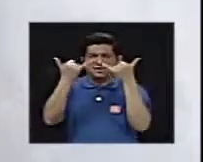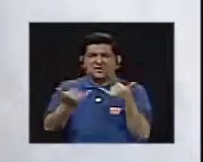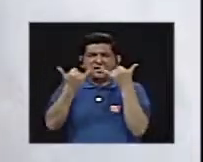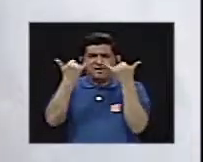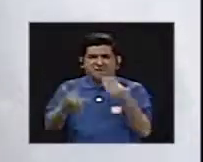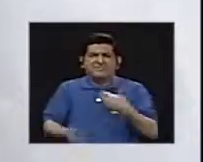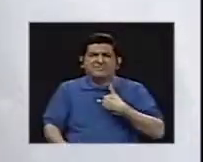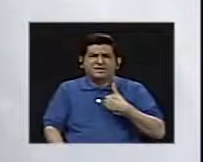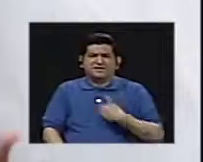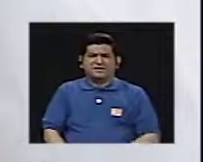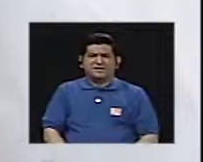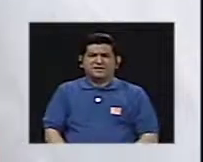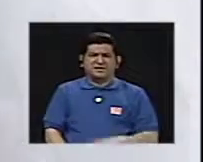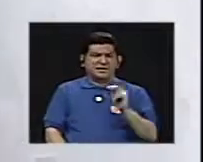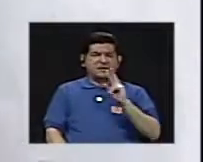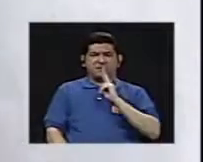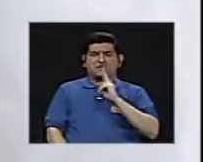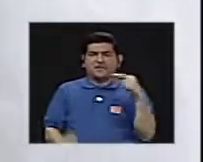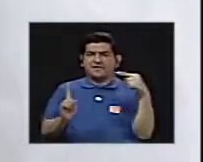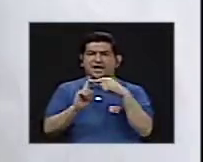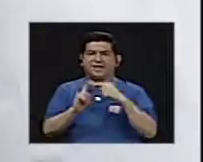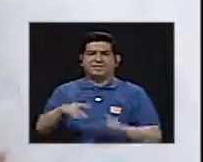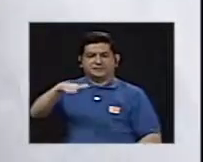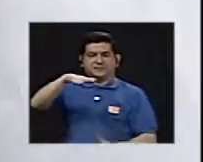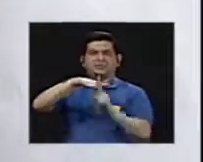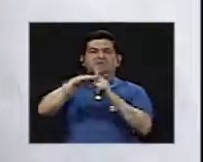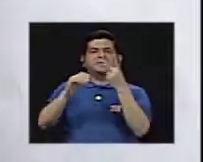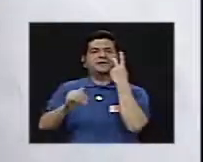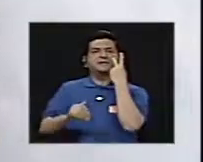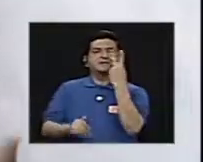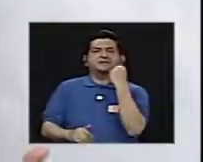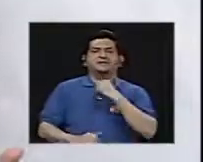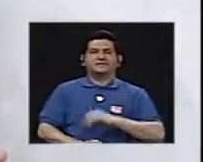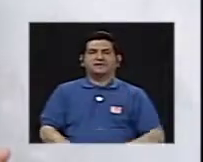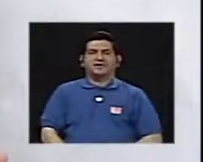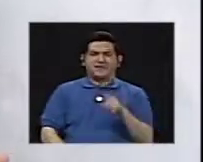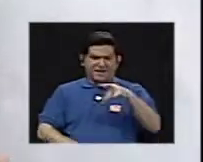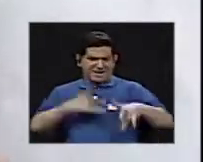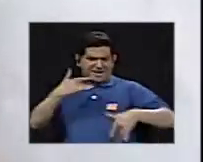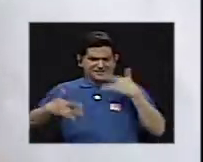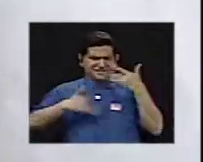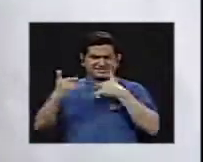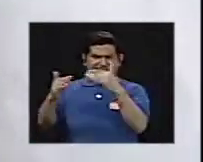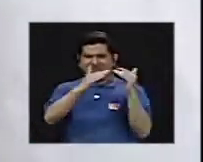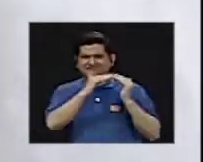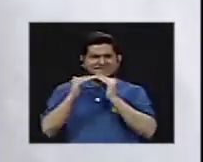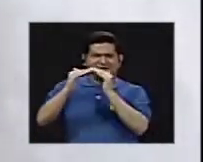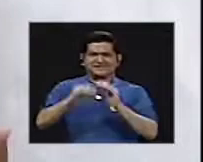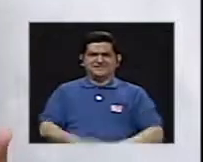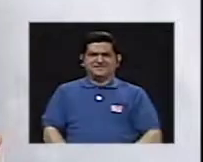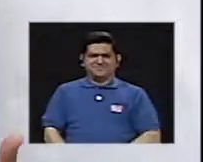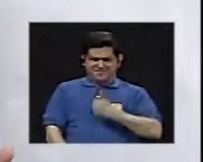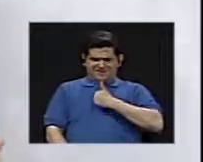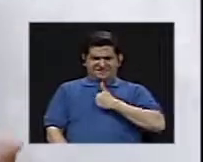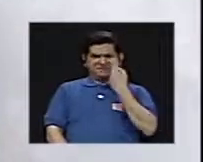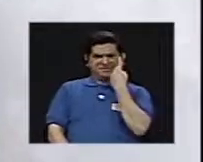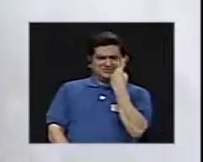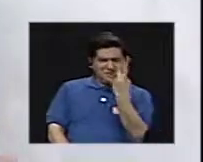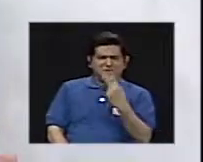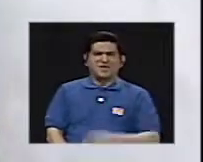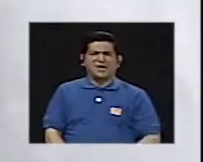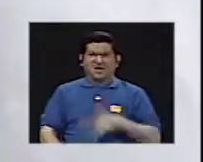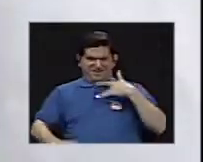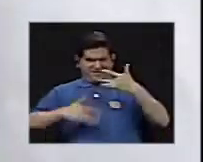inmersos, pareciera que no es real hasta que nos vemos, ¿verdad? Y esa sensación en la comunidad de verse, de